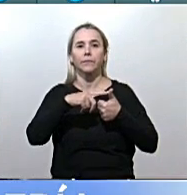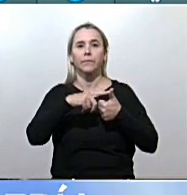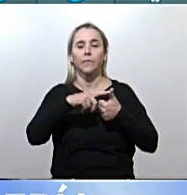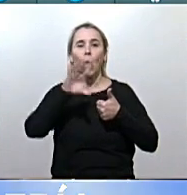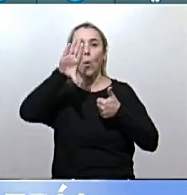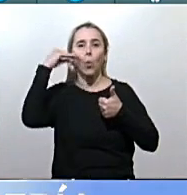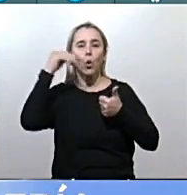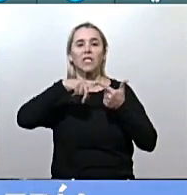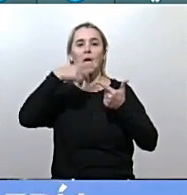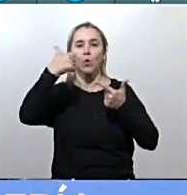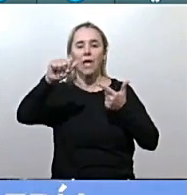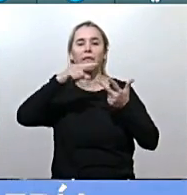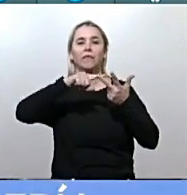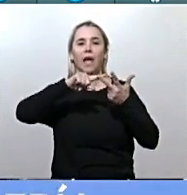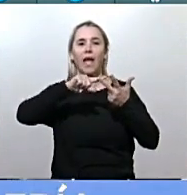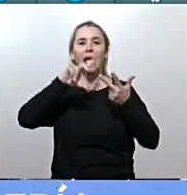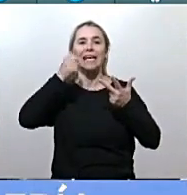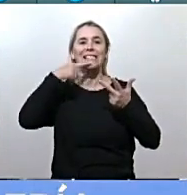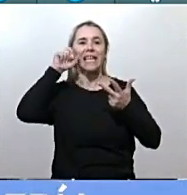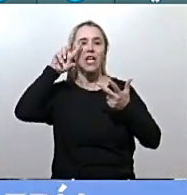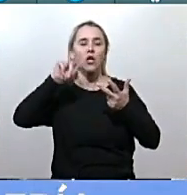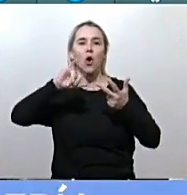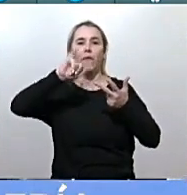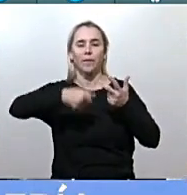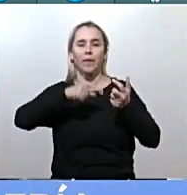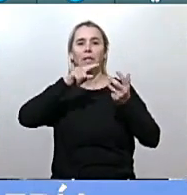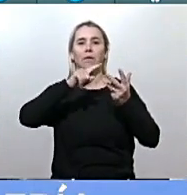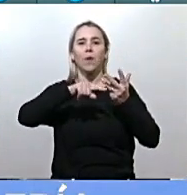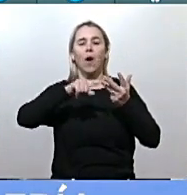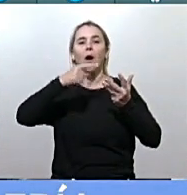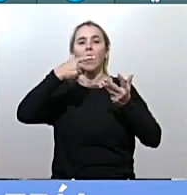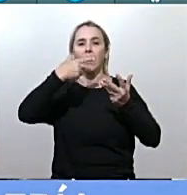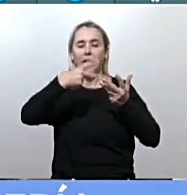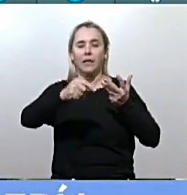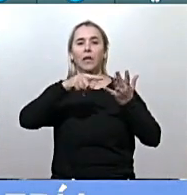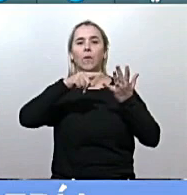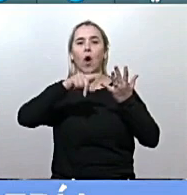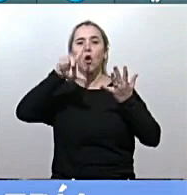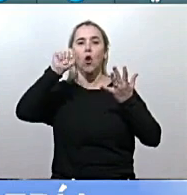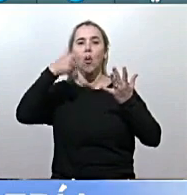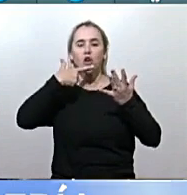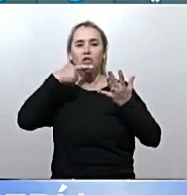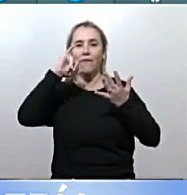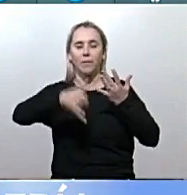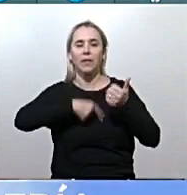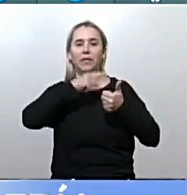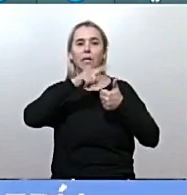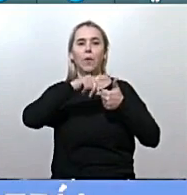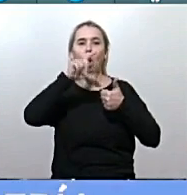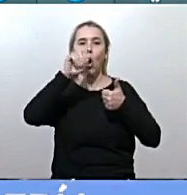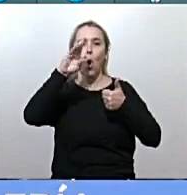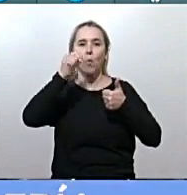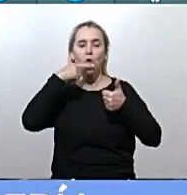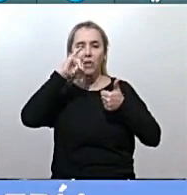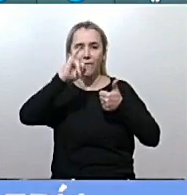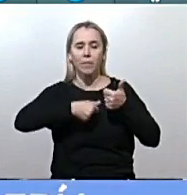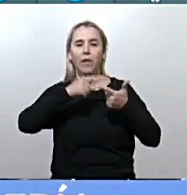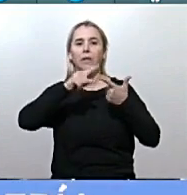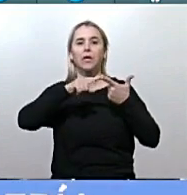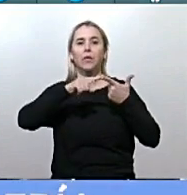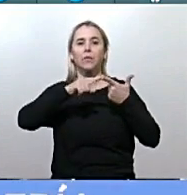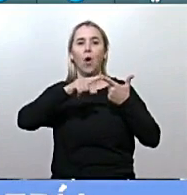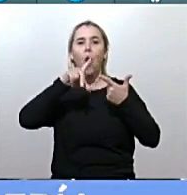Burrich, ausente. Caserio, afirmativo. Castillo, negativo. Cataframo, afirmativo. Clos, afirmativo. Cobos, afirmativo.